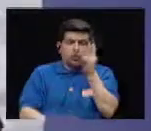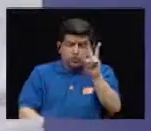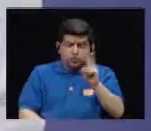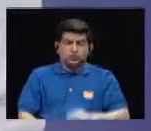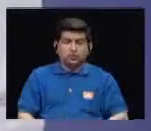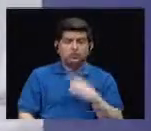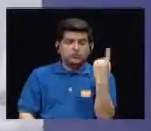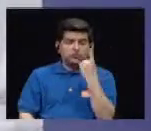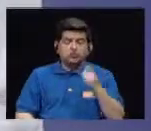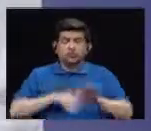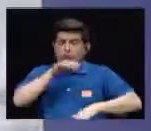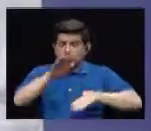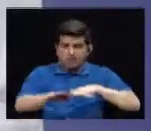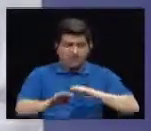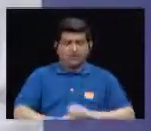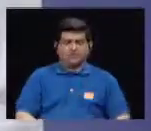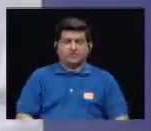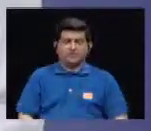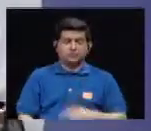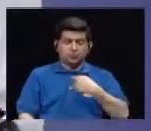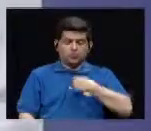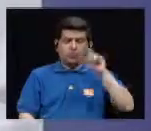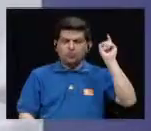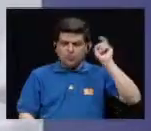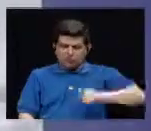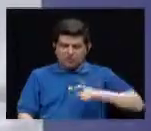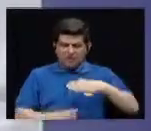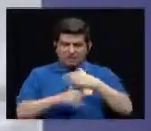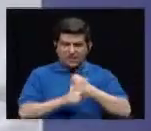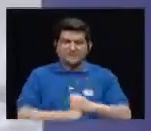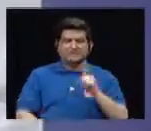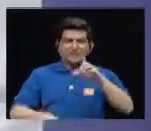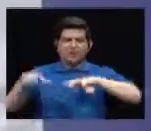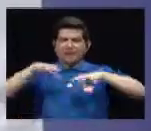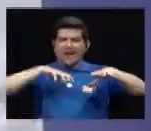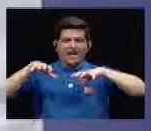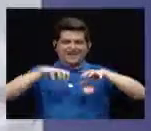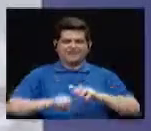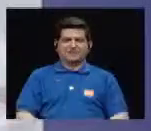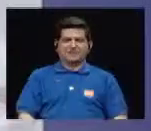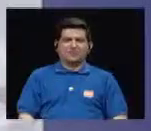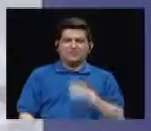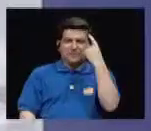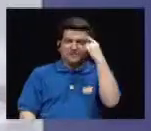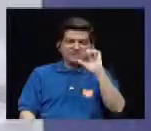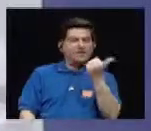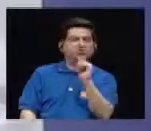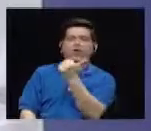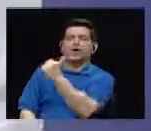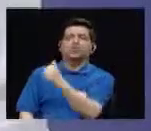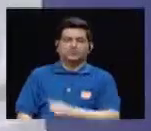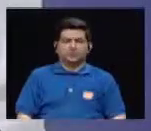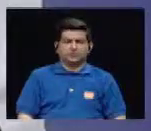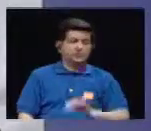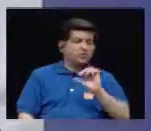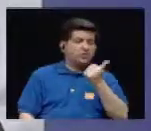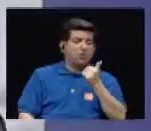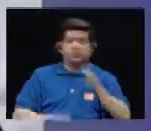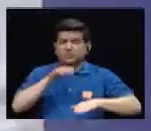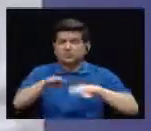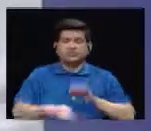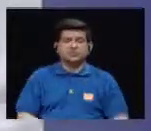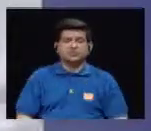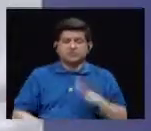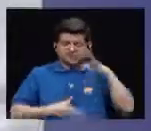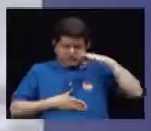12 son los únicos pasos en donde uno tiene que hacer una acción hacia otros. Hacia otro. Los demás